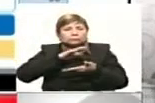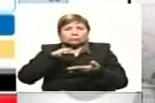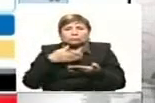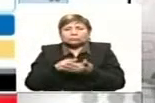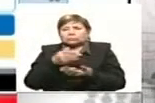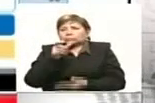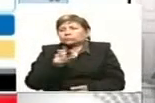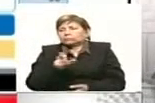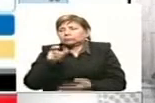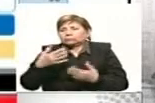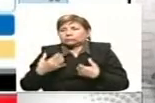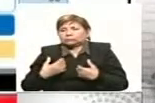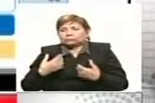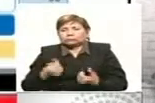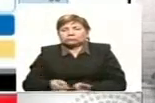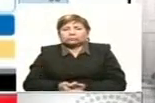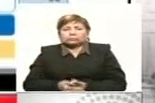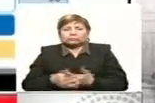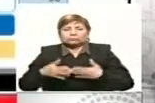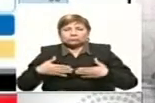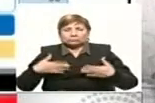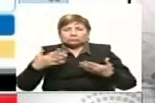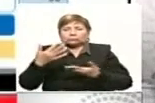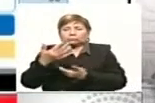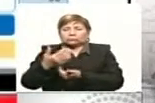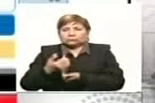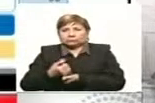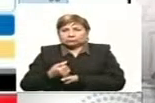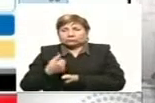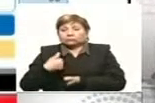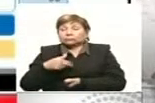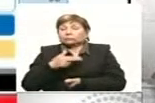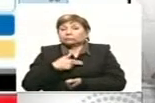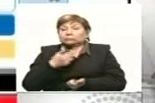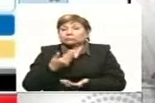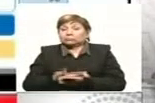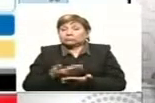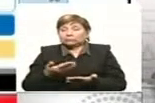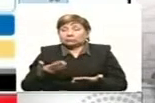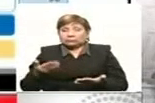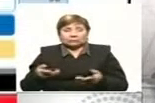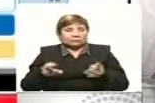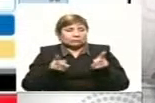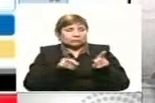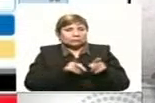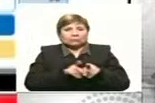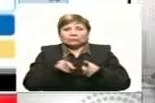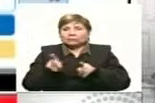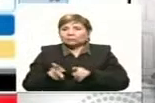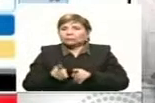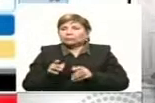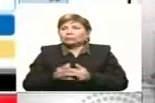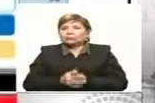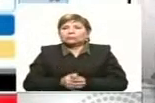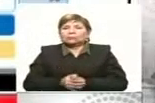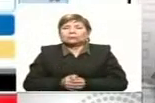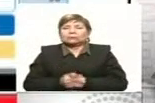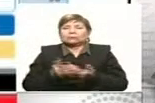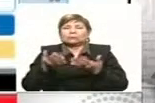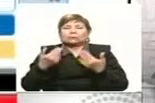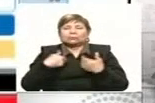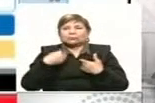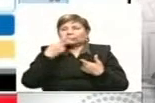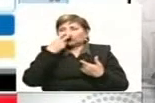para poder contar con estos recursos, ¿no? También en lo que tiene que ver